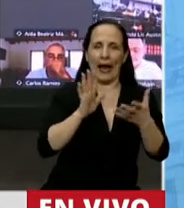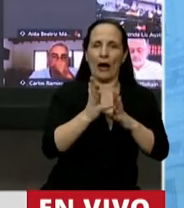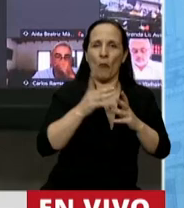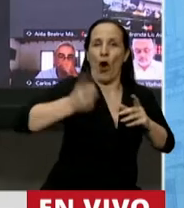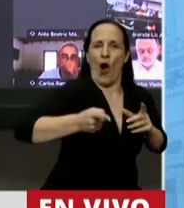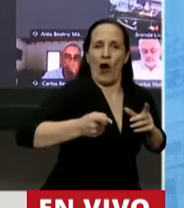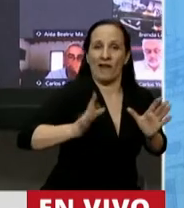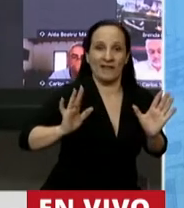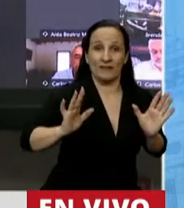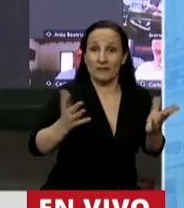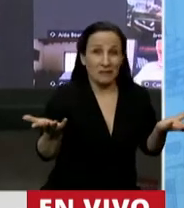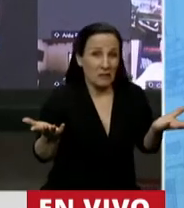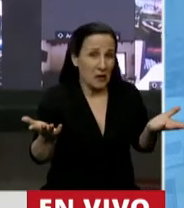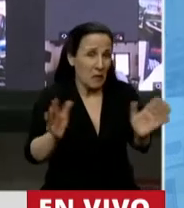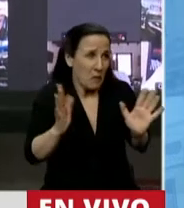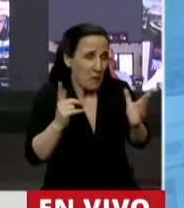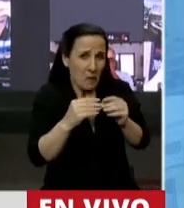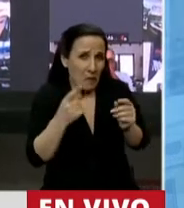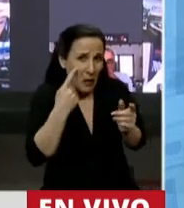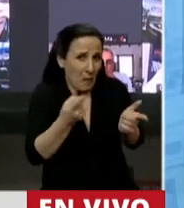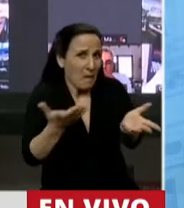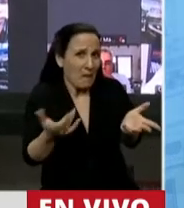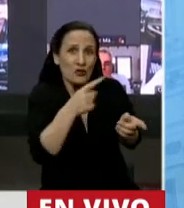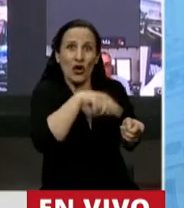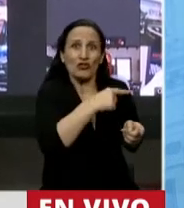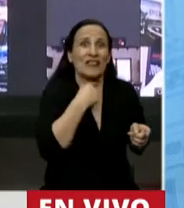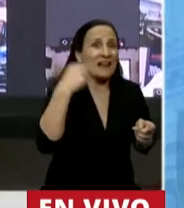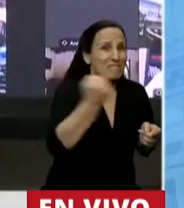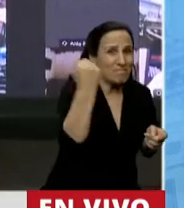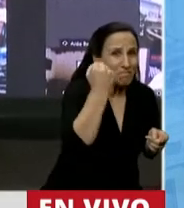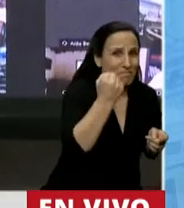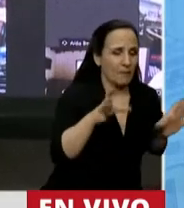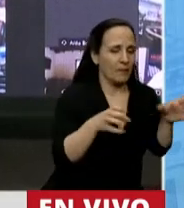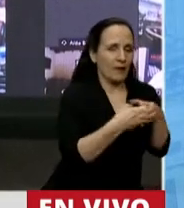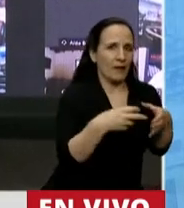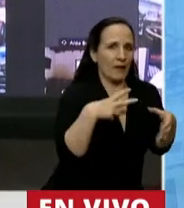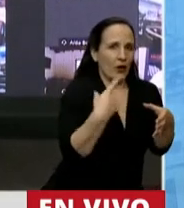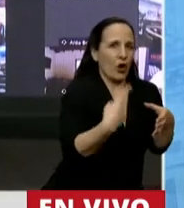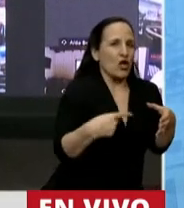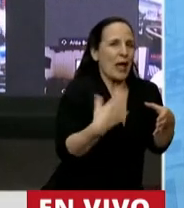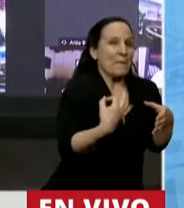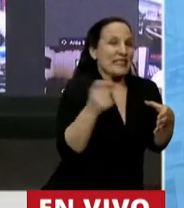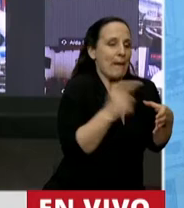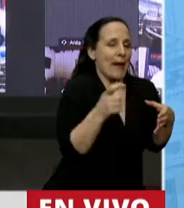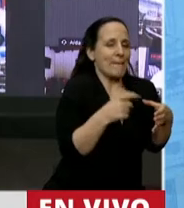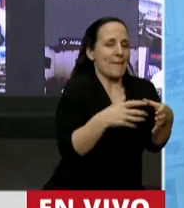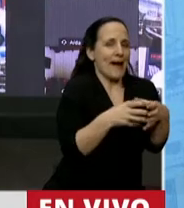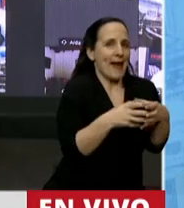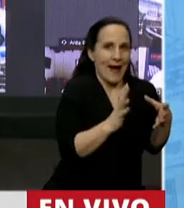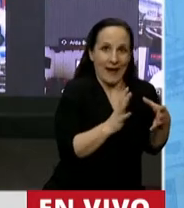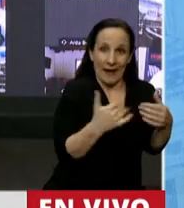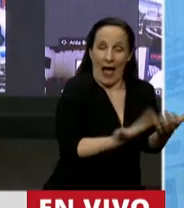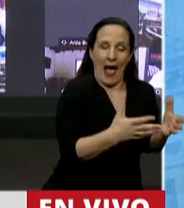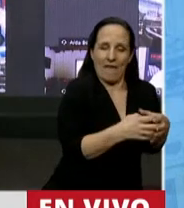siempre que se acomoden a la preservación de ciertos privilegios. Así, hace meses que escuchamos sobre una